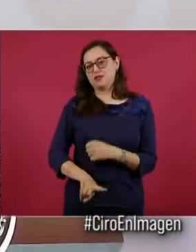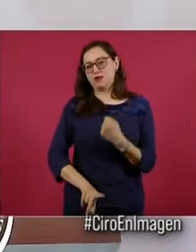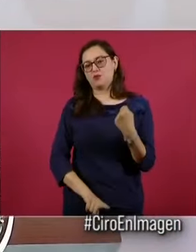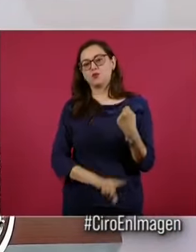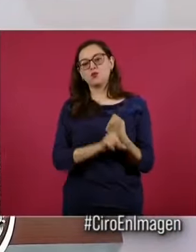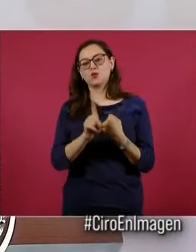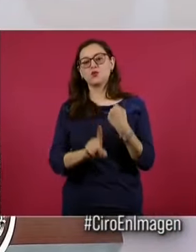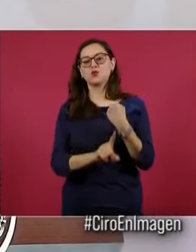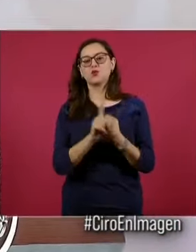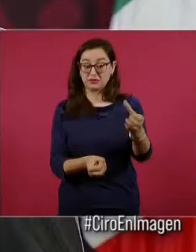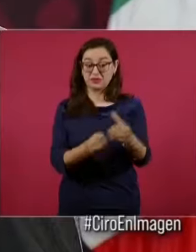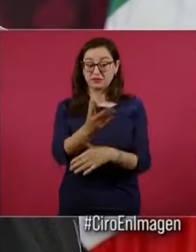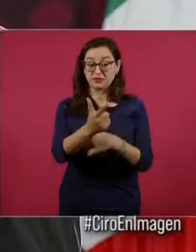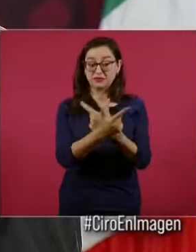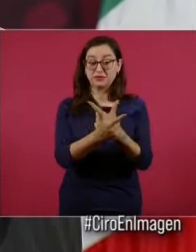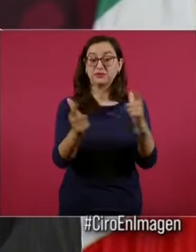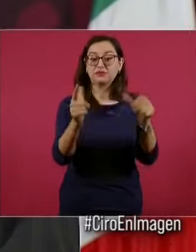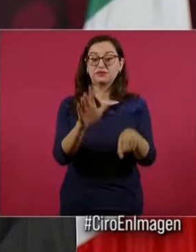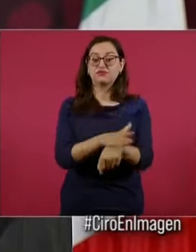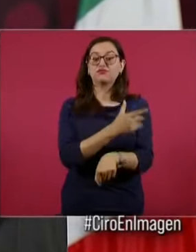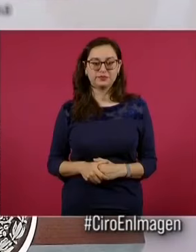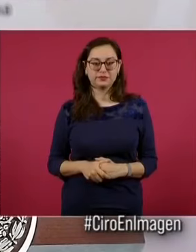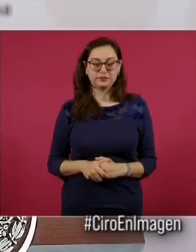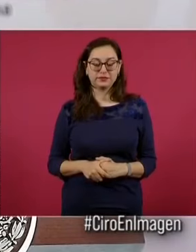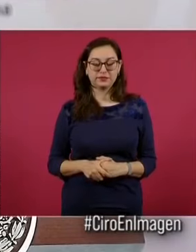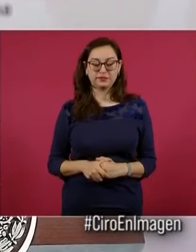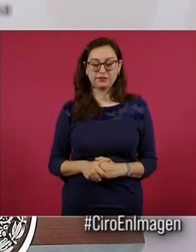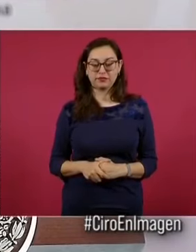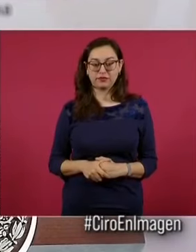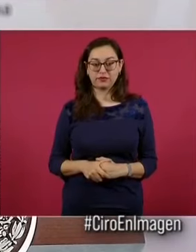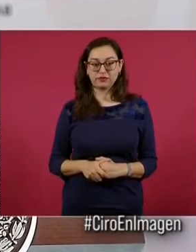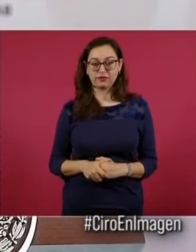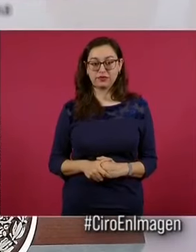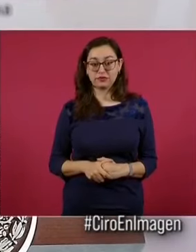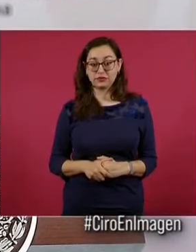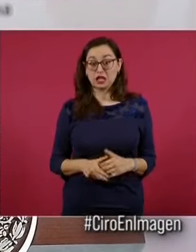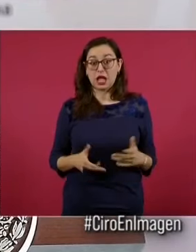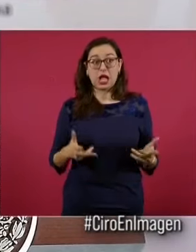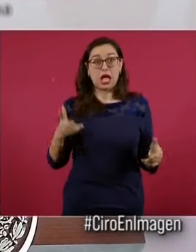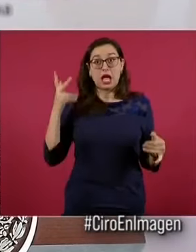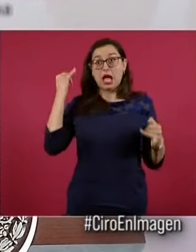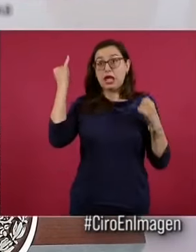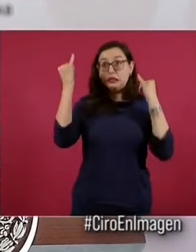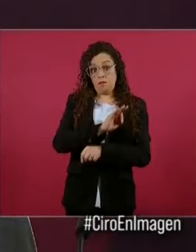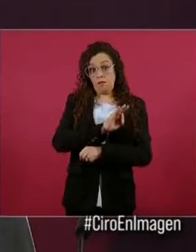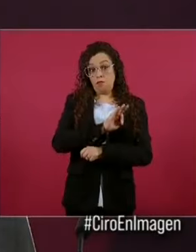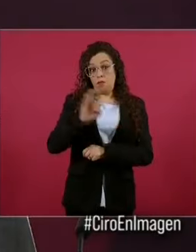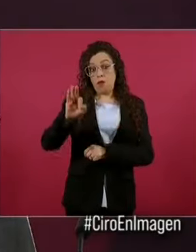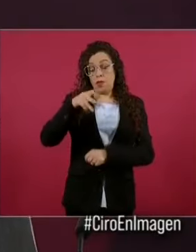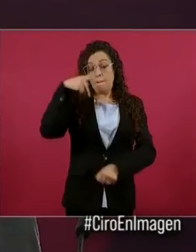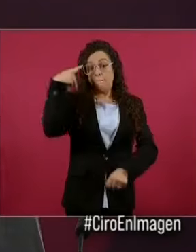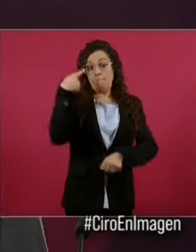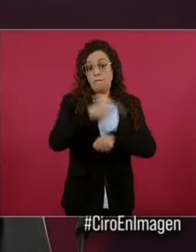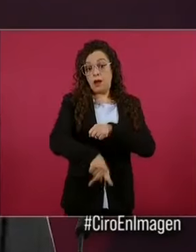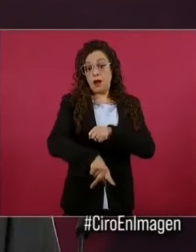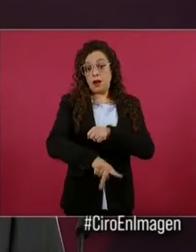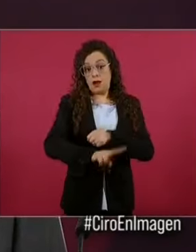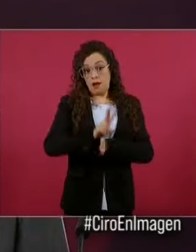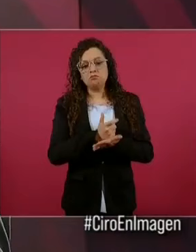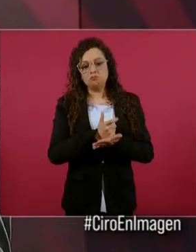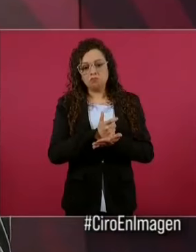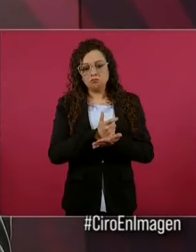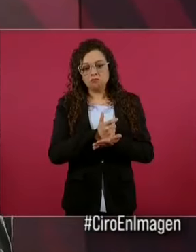está de por medio el dinero. No hay que estarle dando vuelta. Si hay